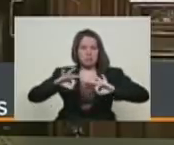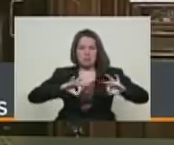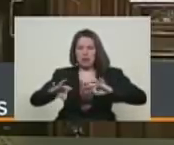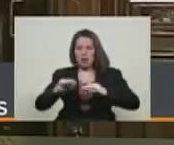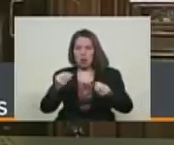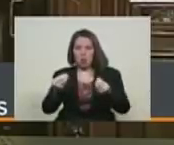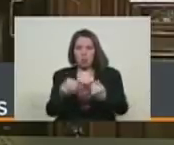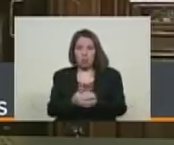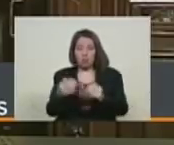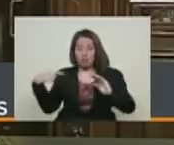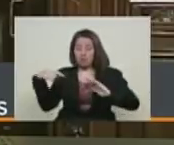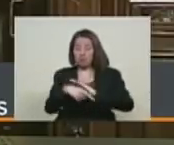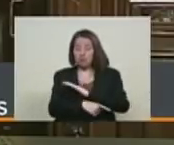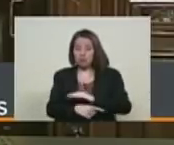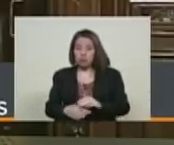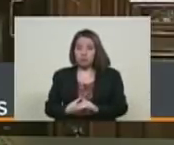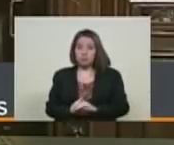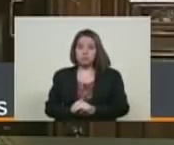a profundidad,